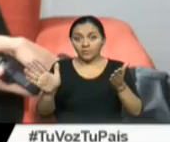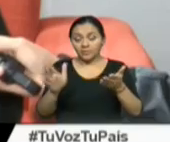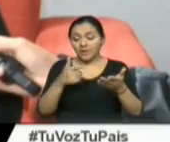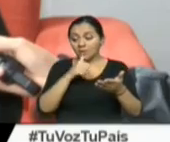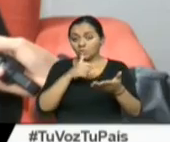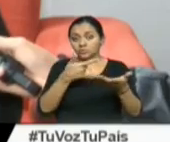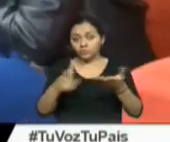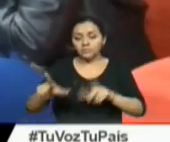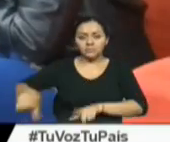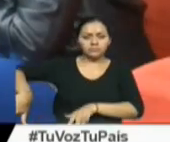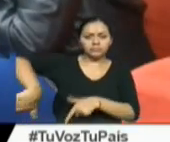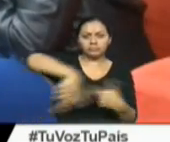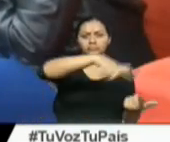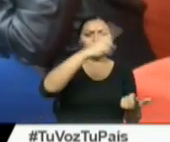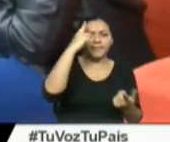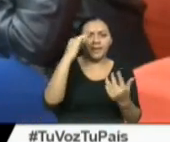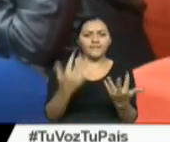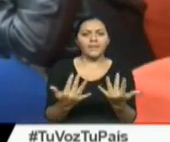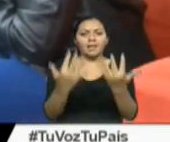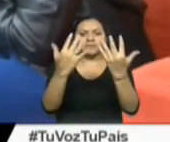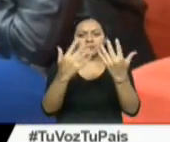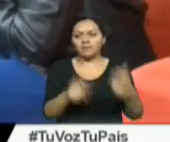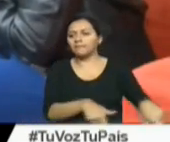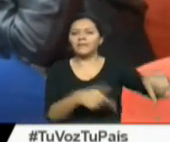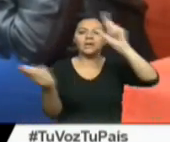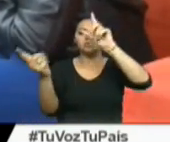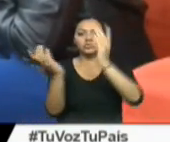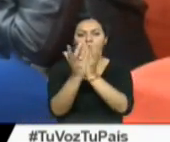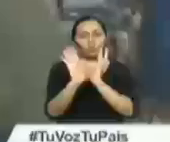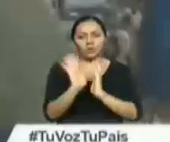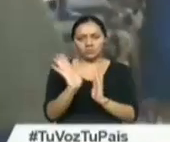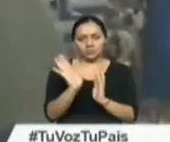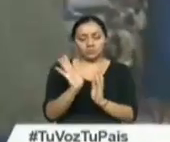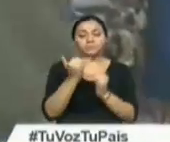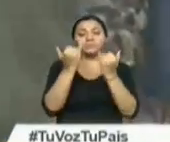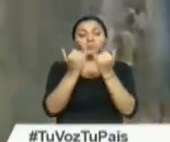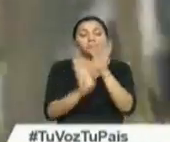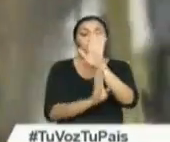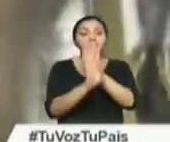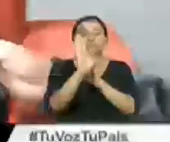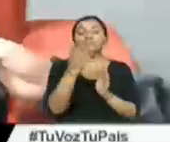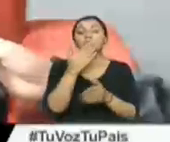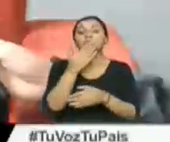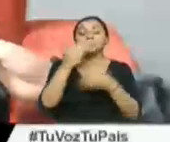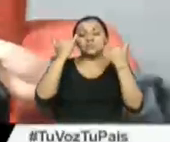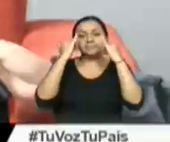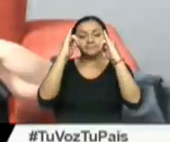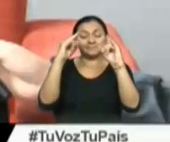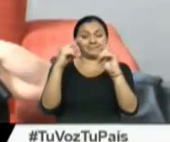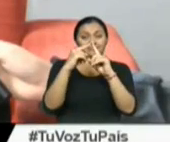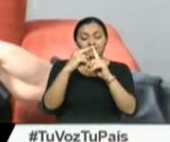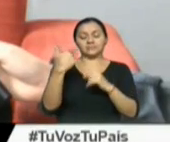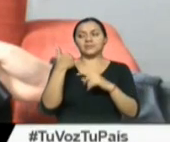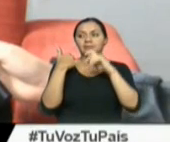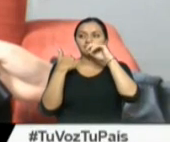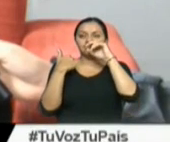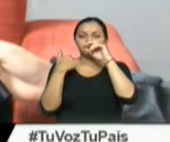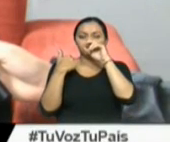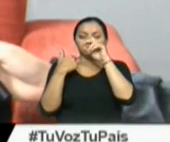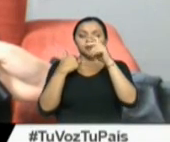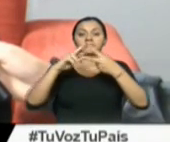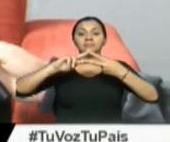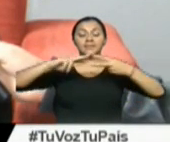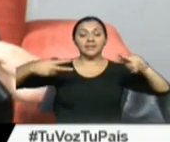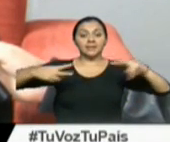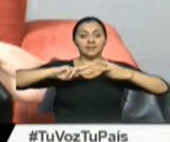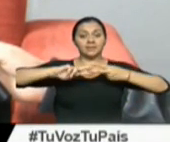de lo que las vacas comen. Además, destacó el desarrollo que ha vivido el Ecuador en el sector ganadero. Tenemos